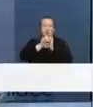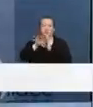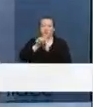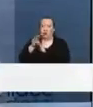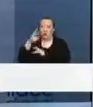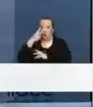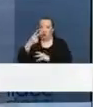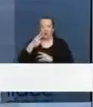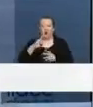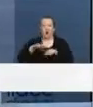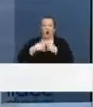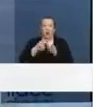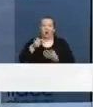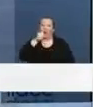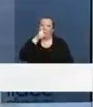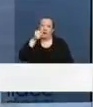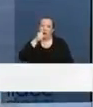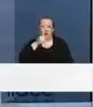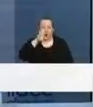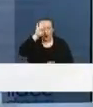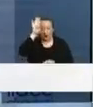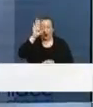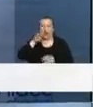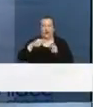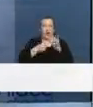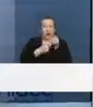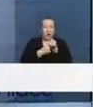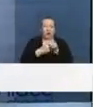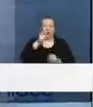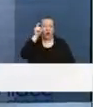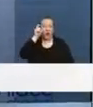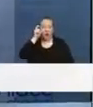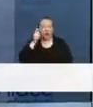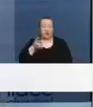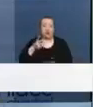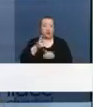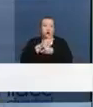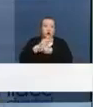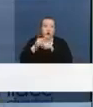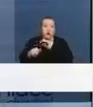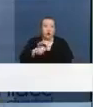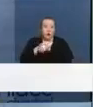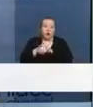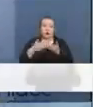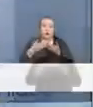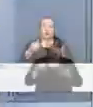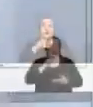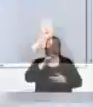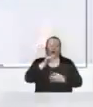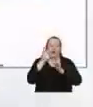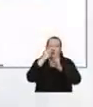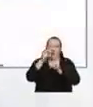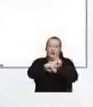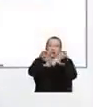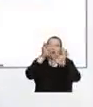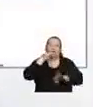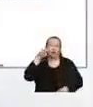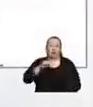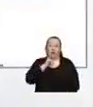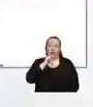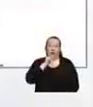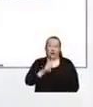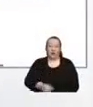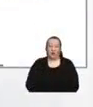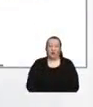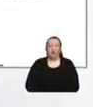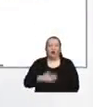prensa como encubierto a la prensa ecuatoriana a las preste la realidad no se puede ocultar el sol con un dedo pongan por favor el powerpoint